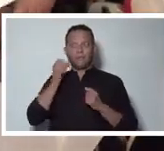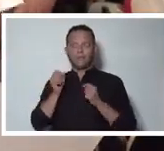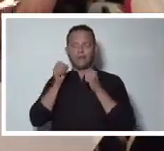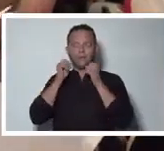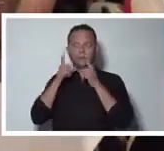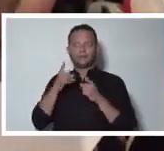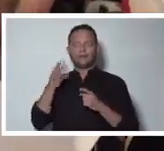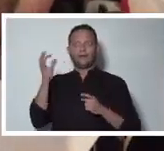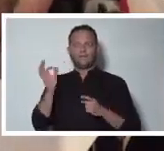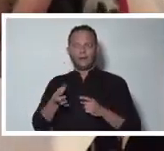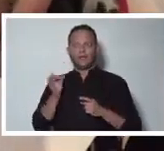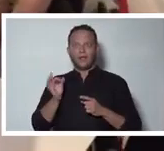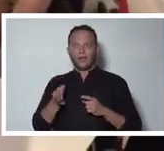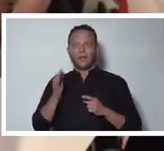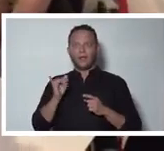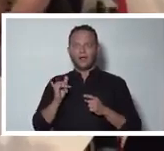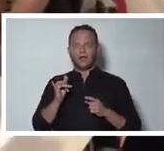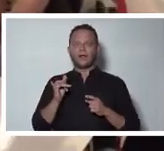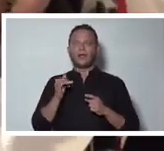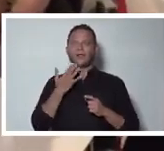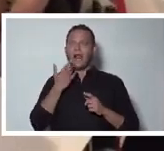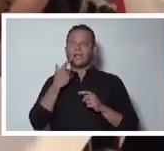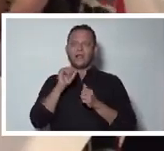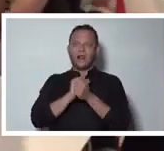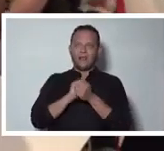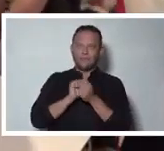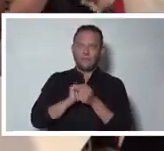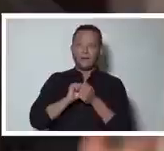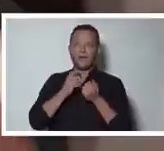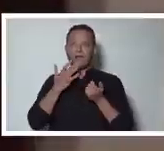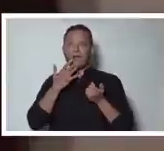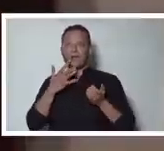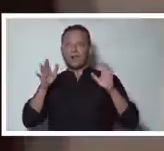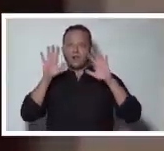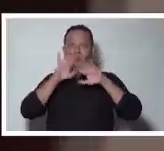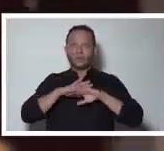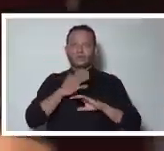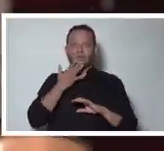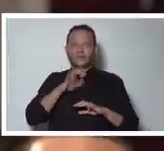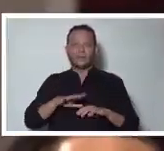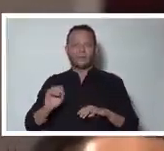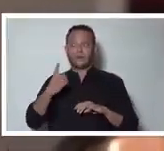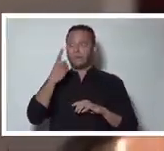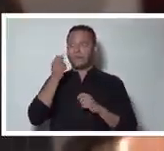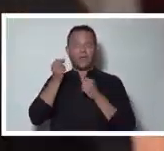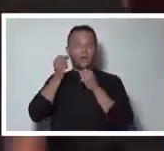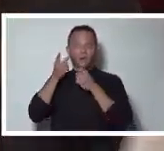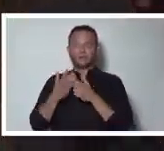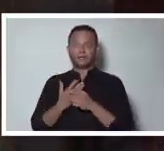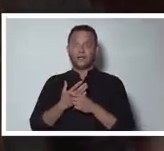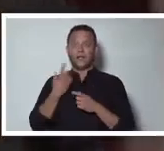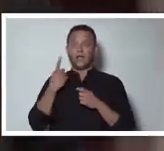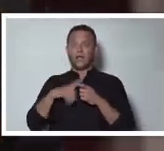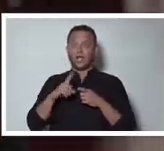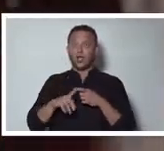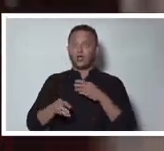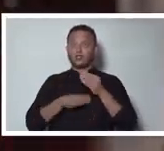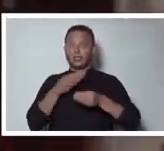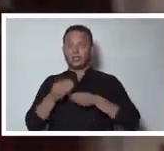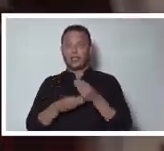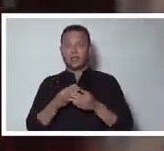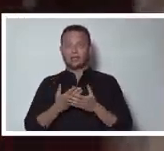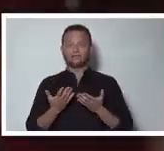efectivamente alguien lavaba los platos y que no venía un duende a la noche y de repente las cosas quedaban